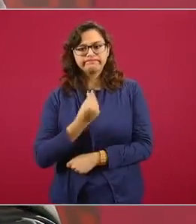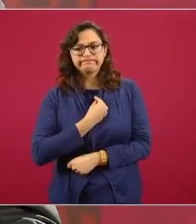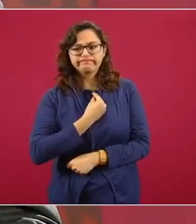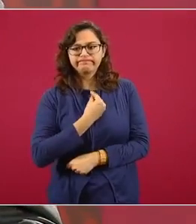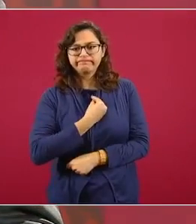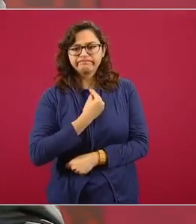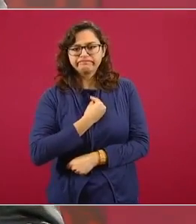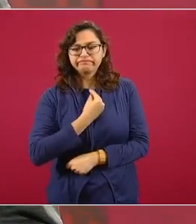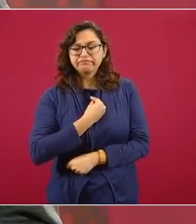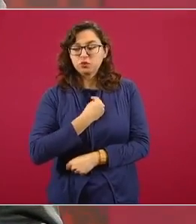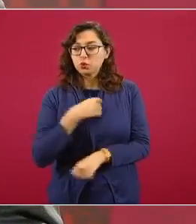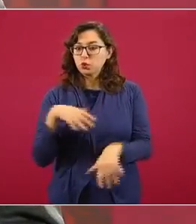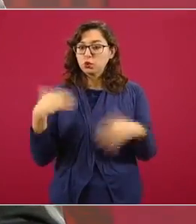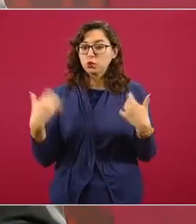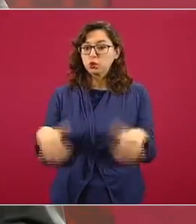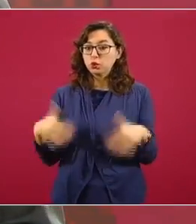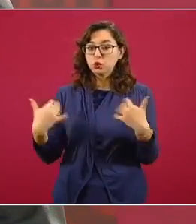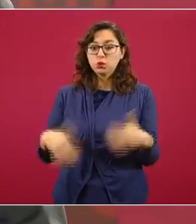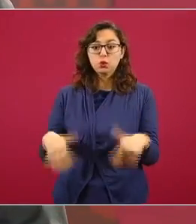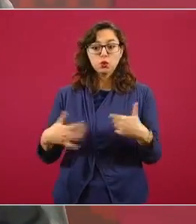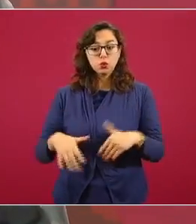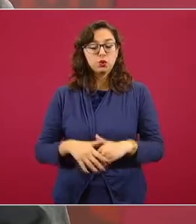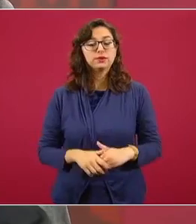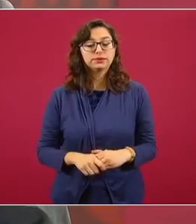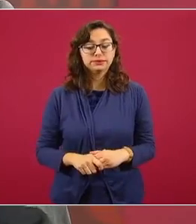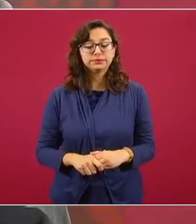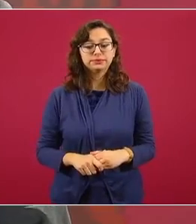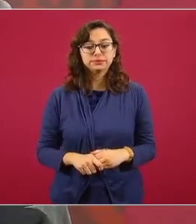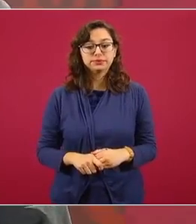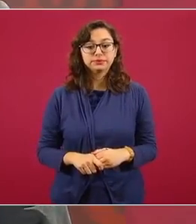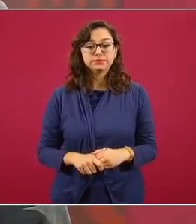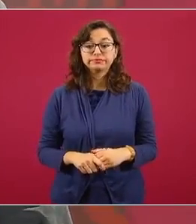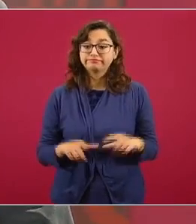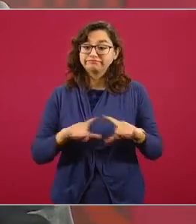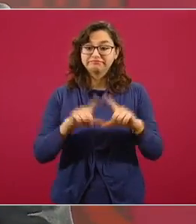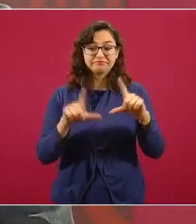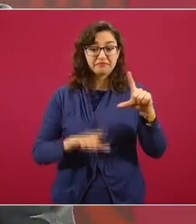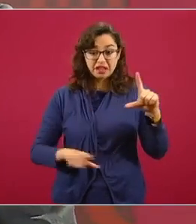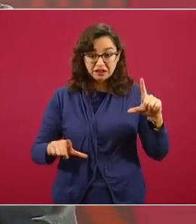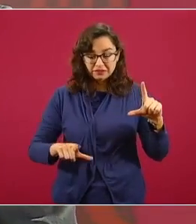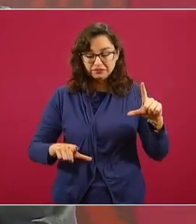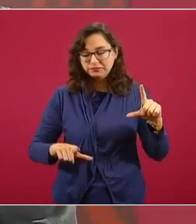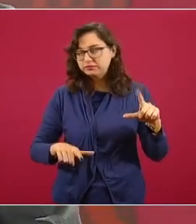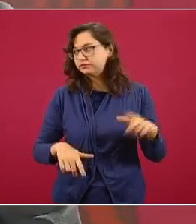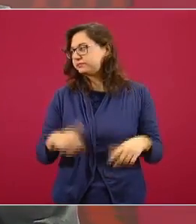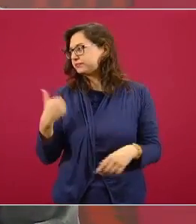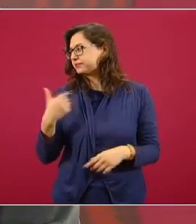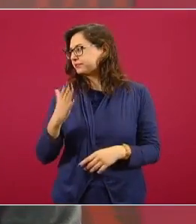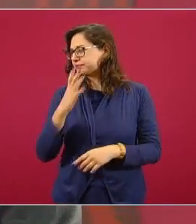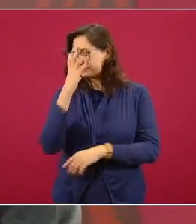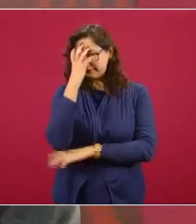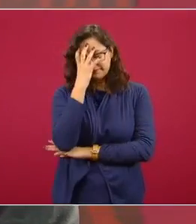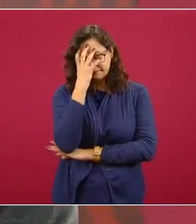Costa Rica como un ejemplo. El caso de México era una vergüenza. Por